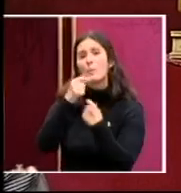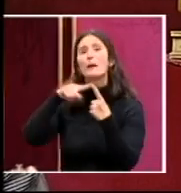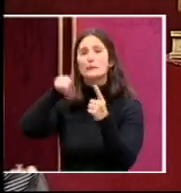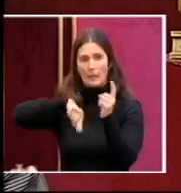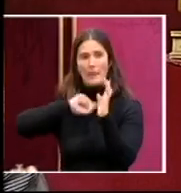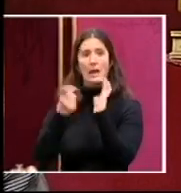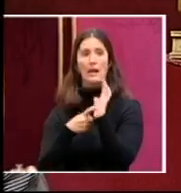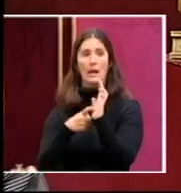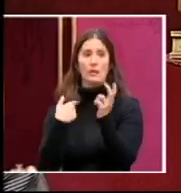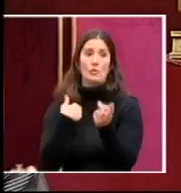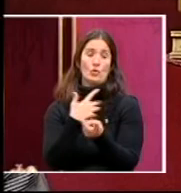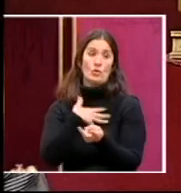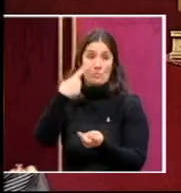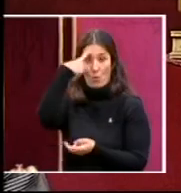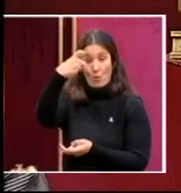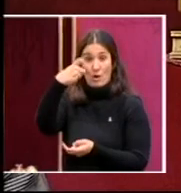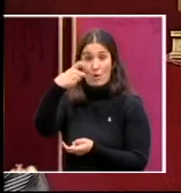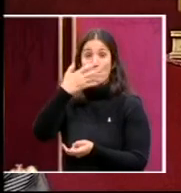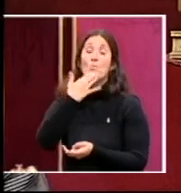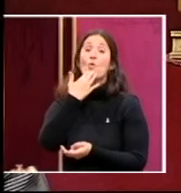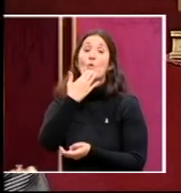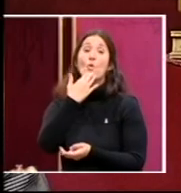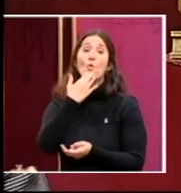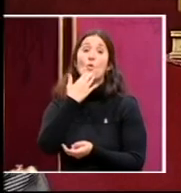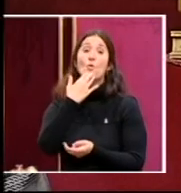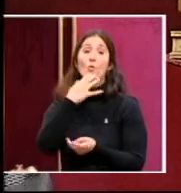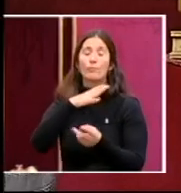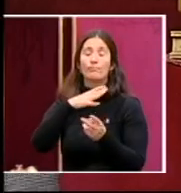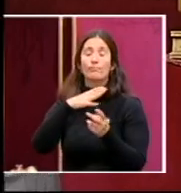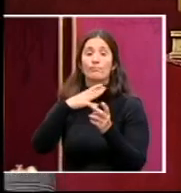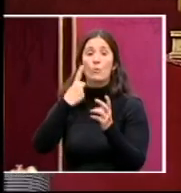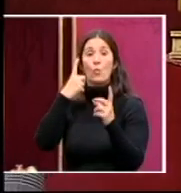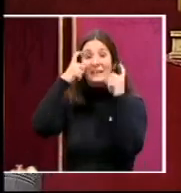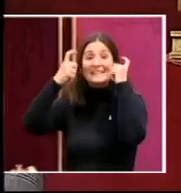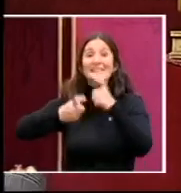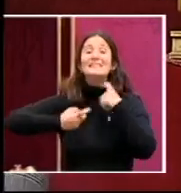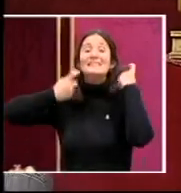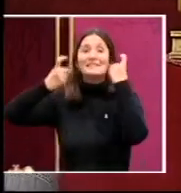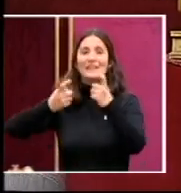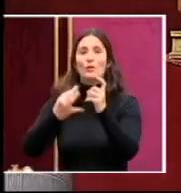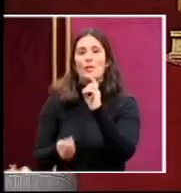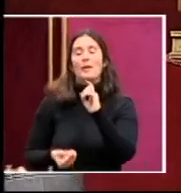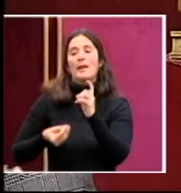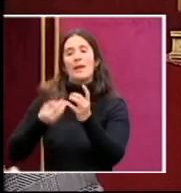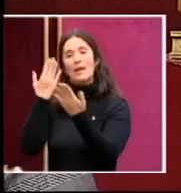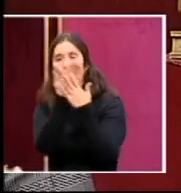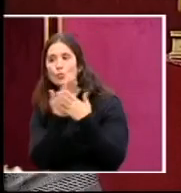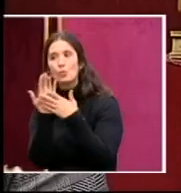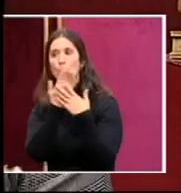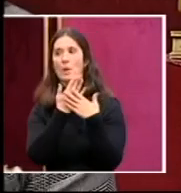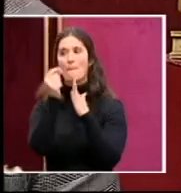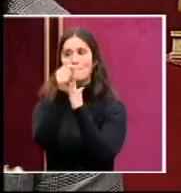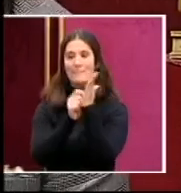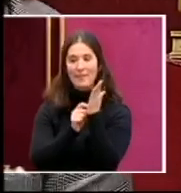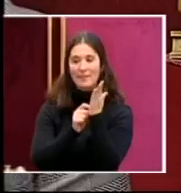legales. Yo quiero recordar, por ejemplo, cómo quedó frustrada el intento de ir planteando